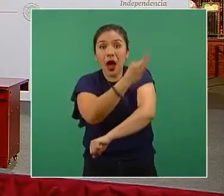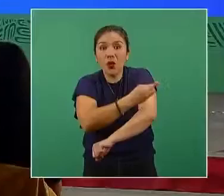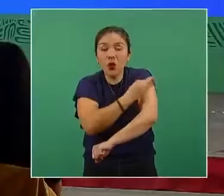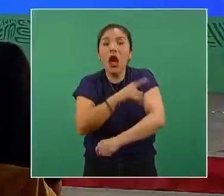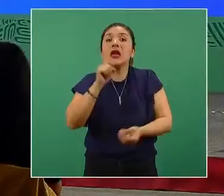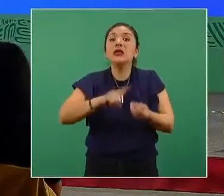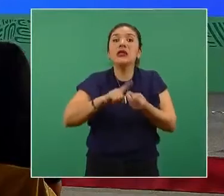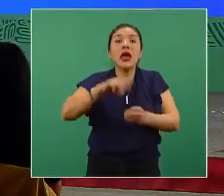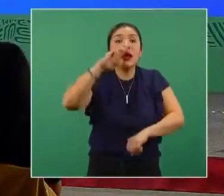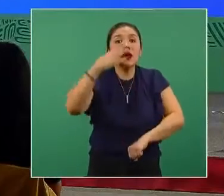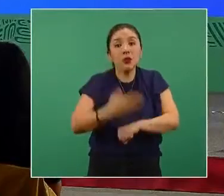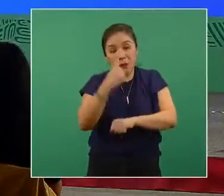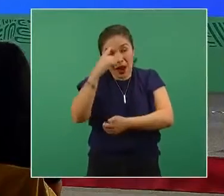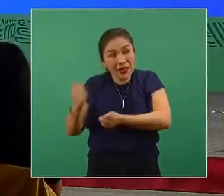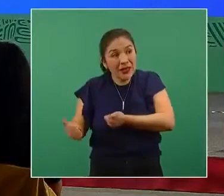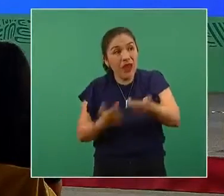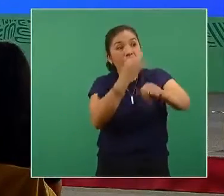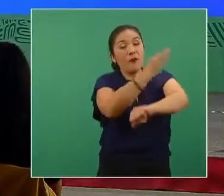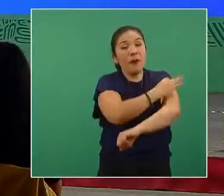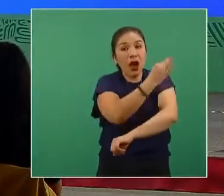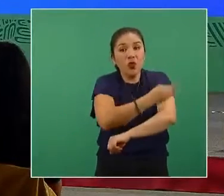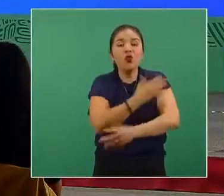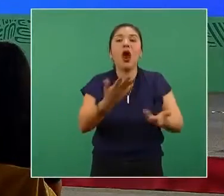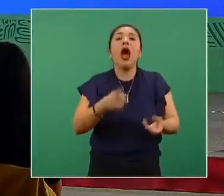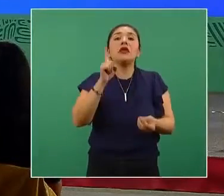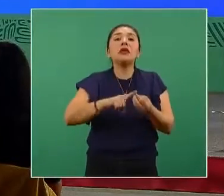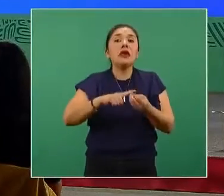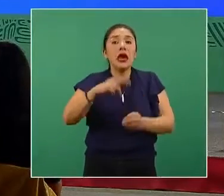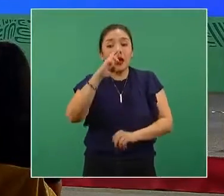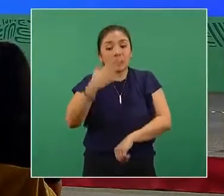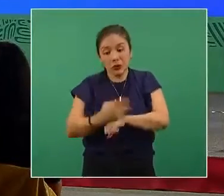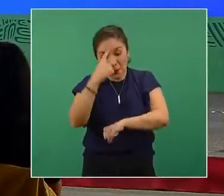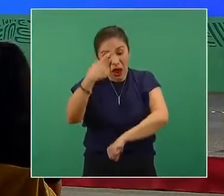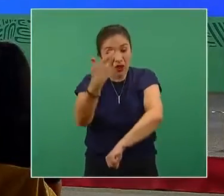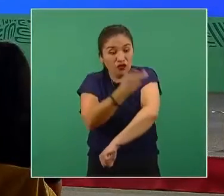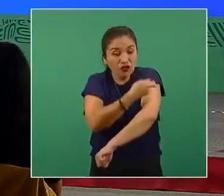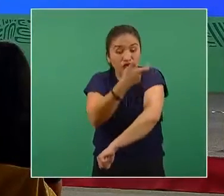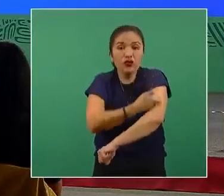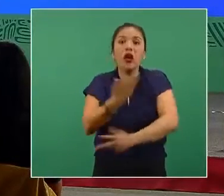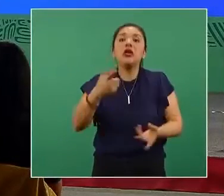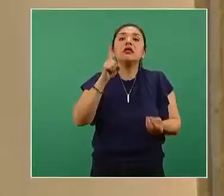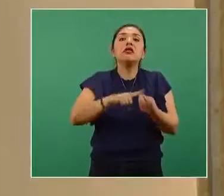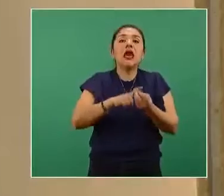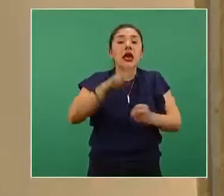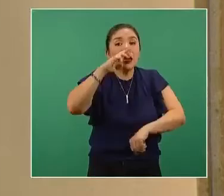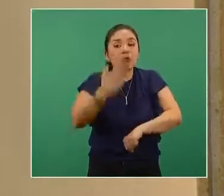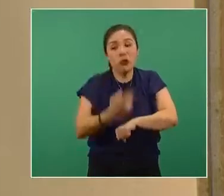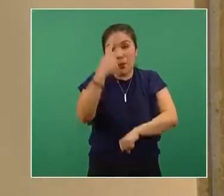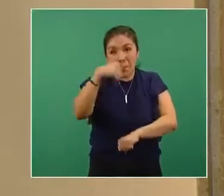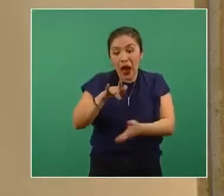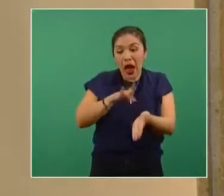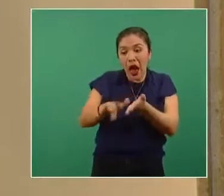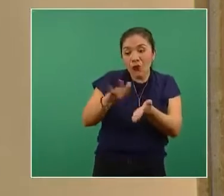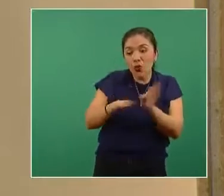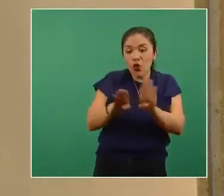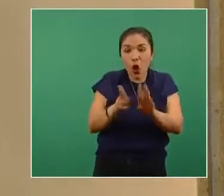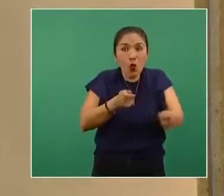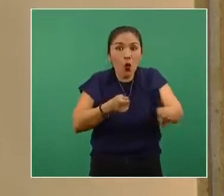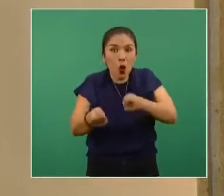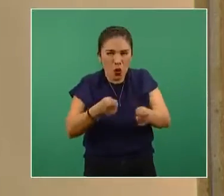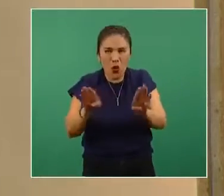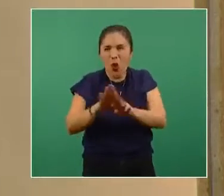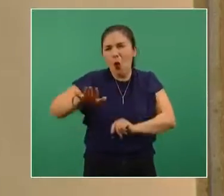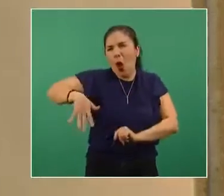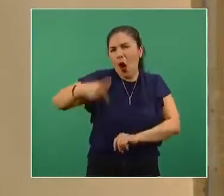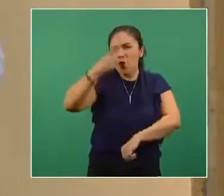quién era responsable de llevar la vacuna, quién era responsable de aplicarla, quién era responsable del apoyo logístico, a veces, como comentaba Rui